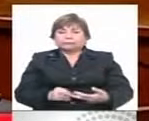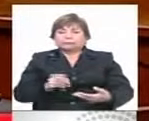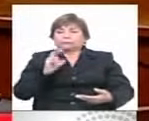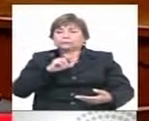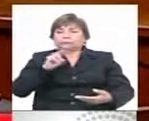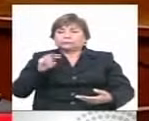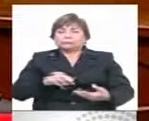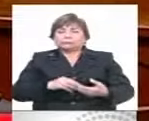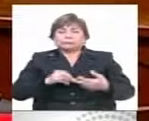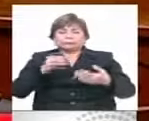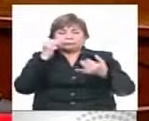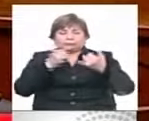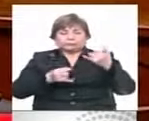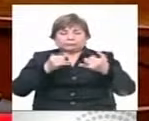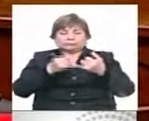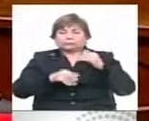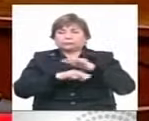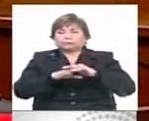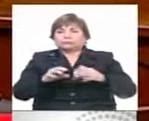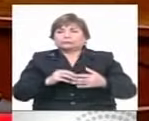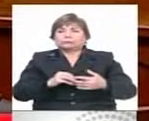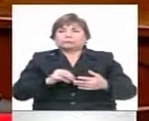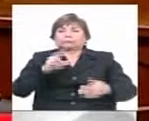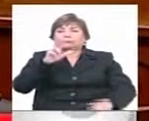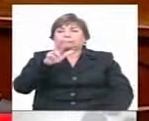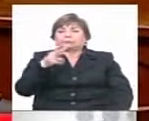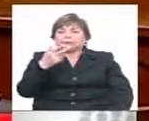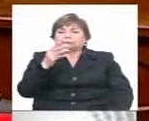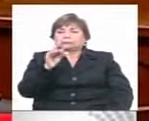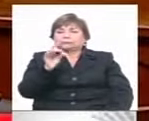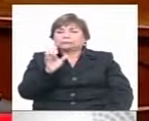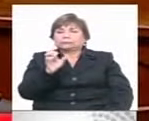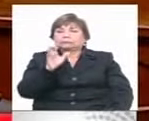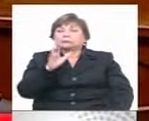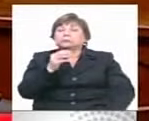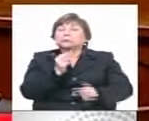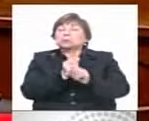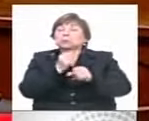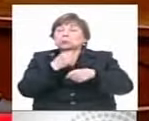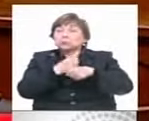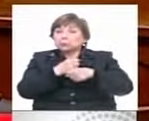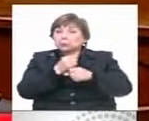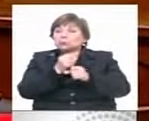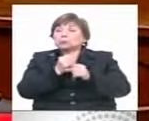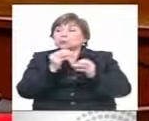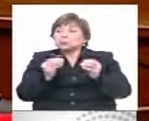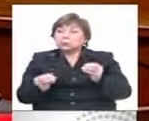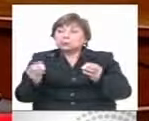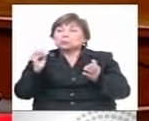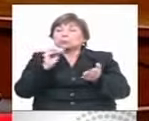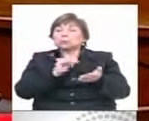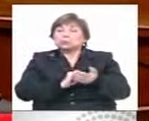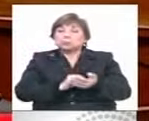planifica culminar la ejecución de 3.873 obras, adicionales a